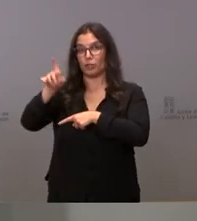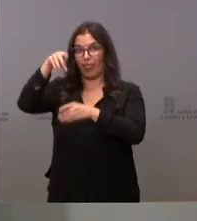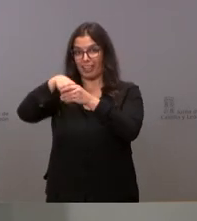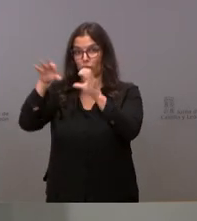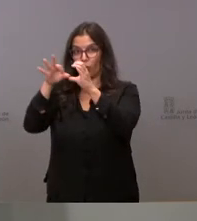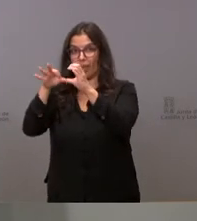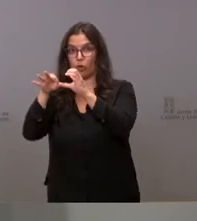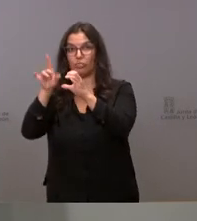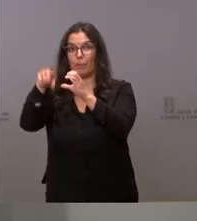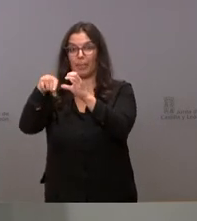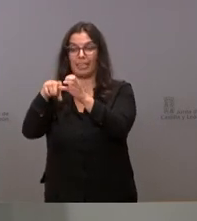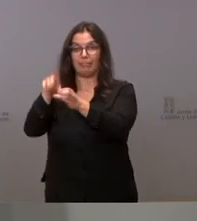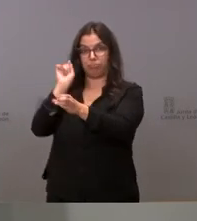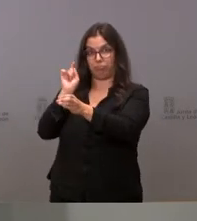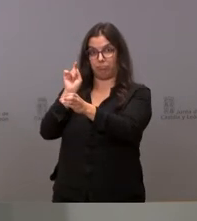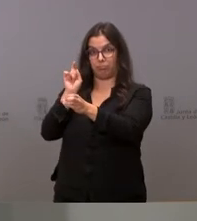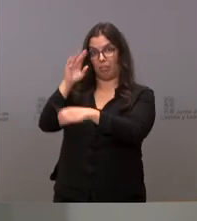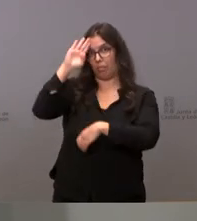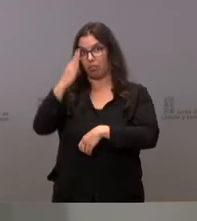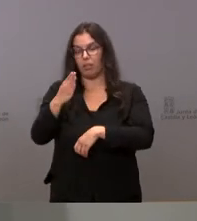Voy a intentar decírselo con tranquilidad.